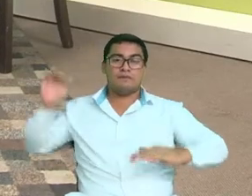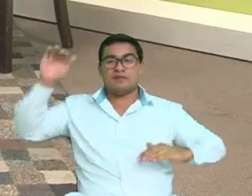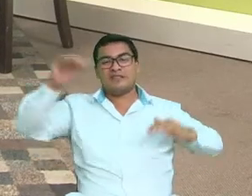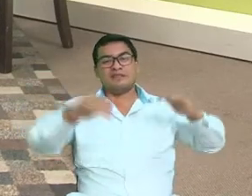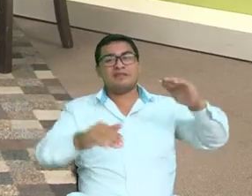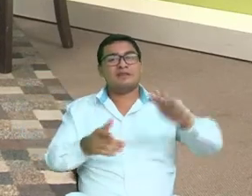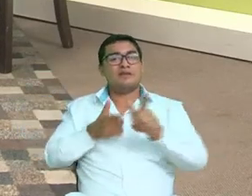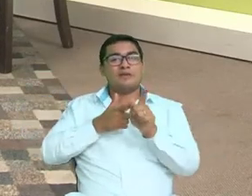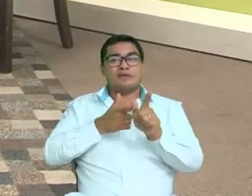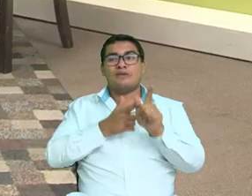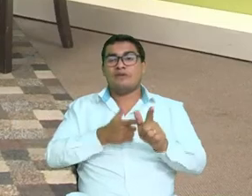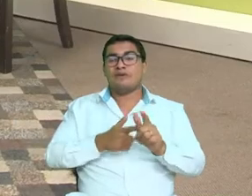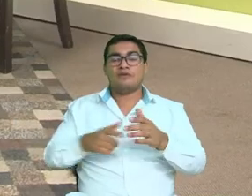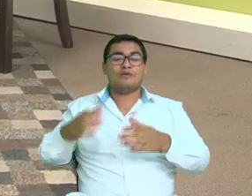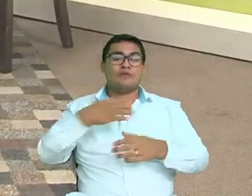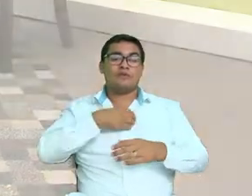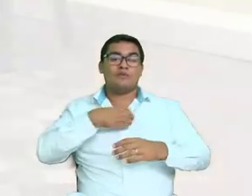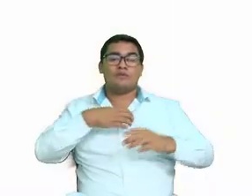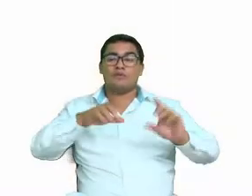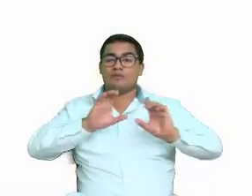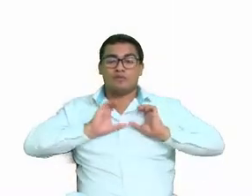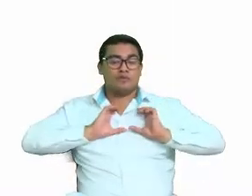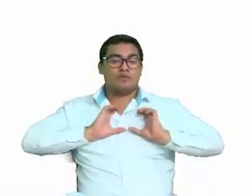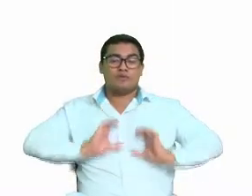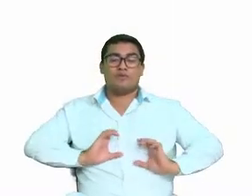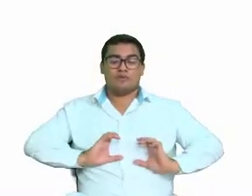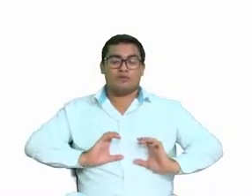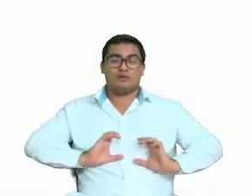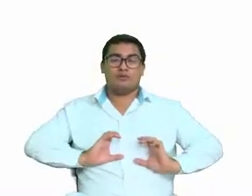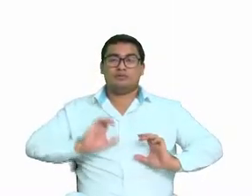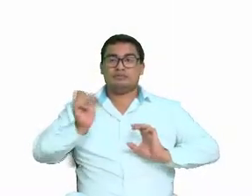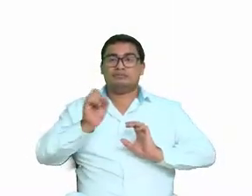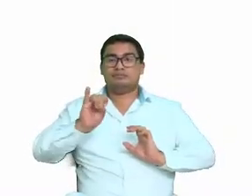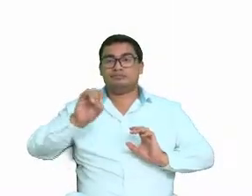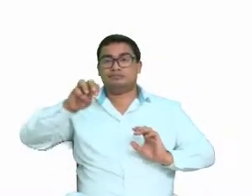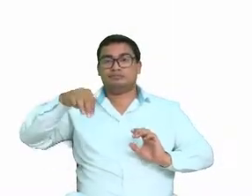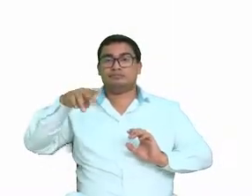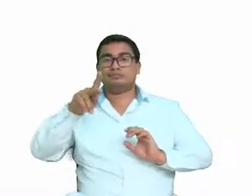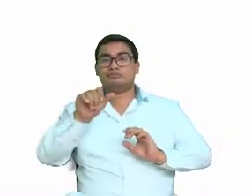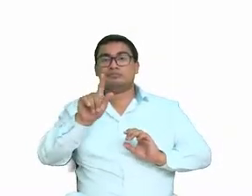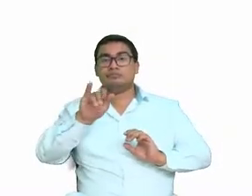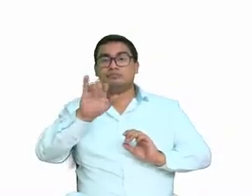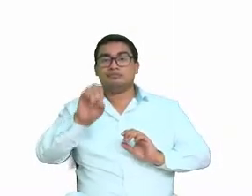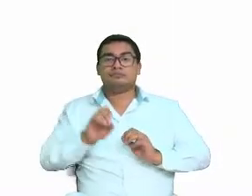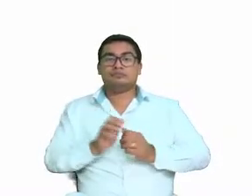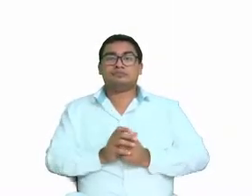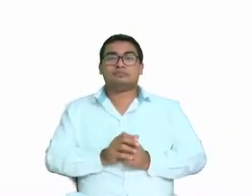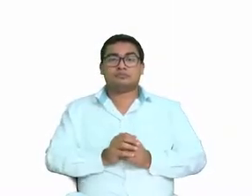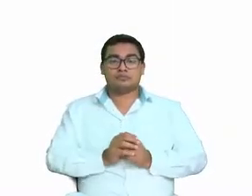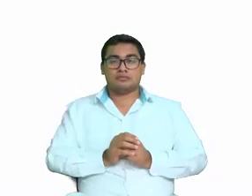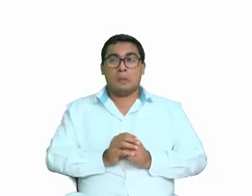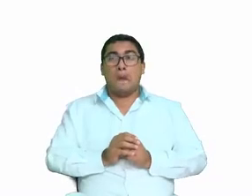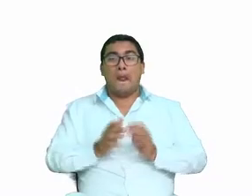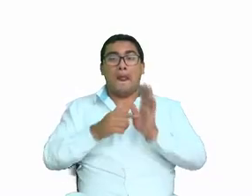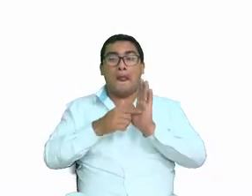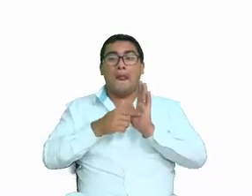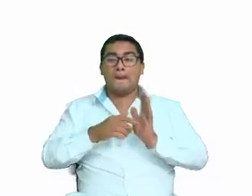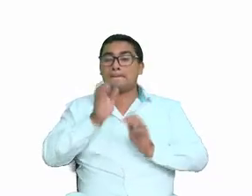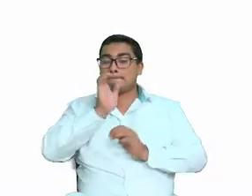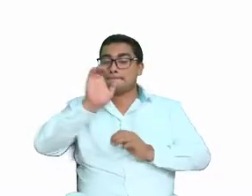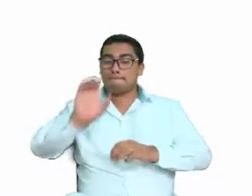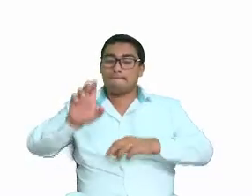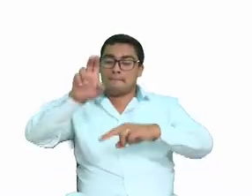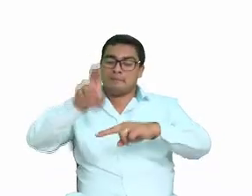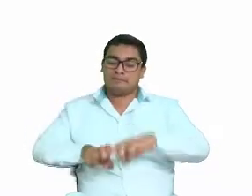correr, activas tu sistema simpático, ¿no? ¿Cuáles son los pronósticos entonces, por ejemplo, de un niño que está sentado? Quizás la